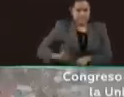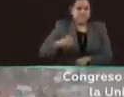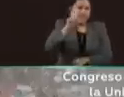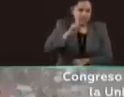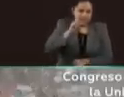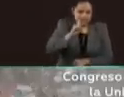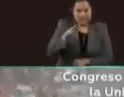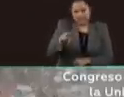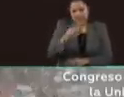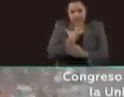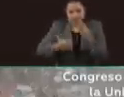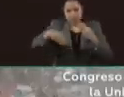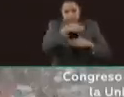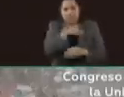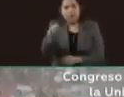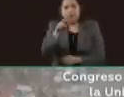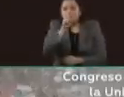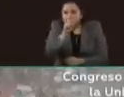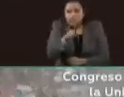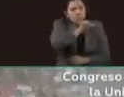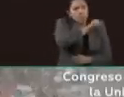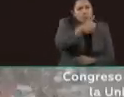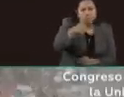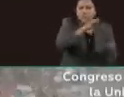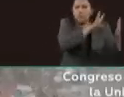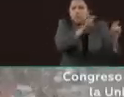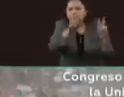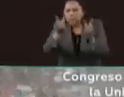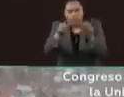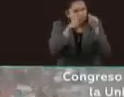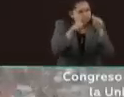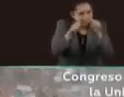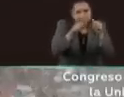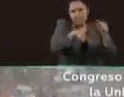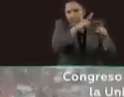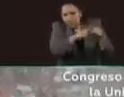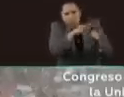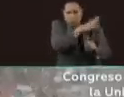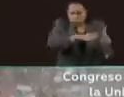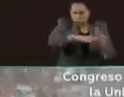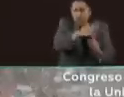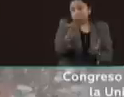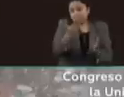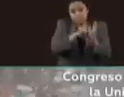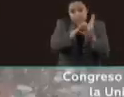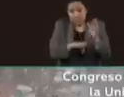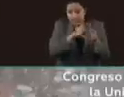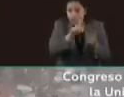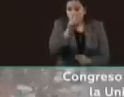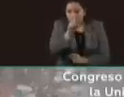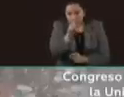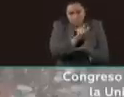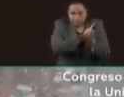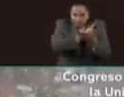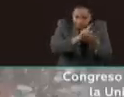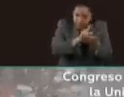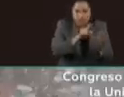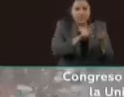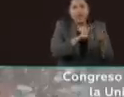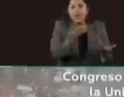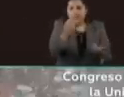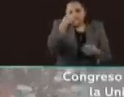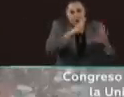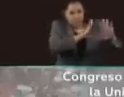resolver otros temas sociales y ambientales, como el acceso al agua potable, la contaminación, la educación ambiental,